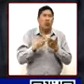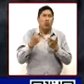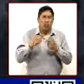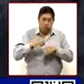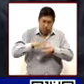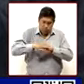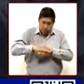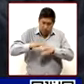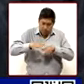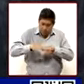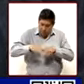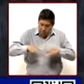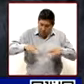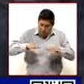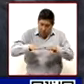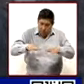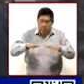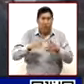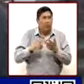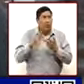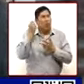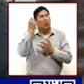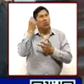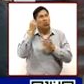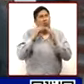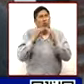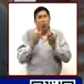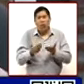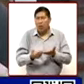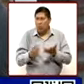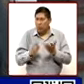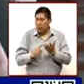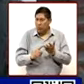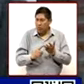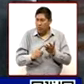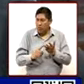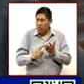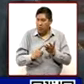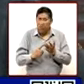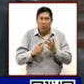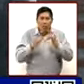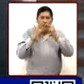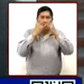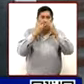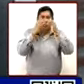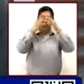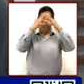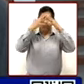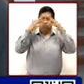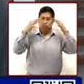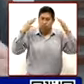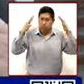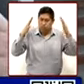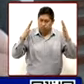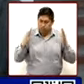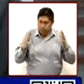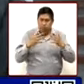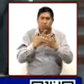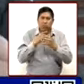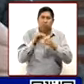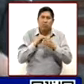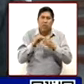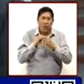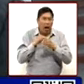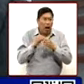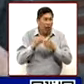de 11 colegios, estamos hablando de tinglados, estamos hablando de más carreteras, estamos hablando de la